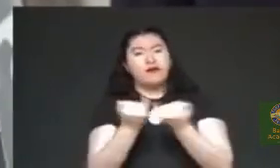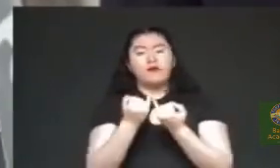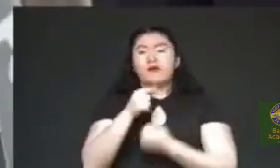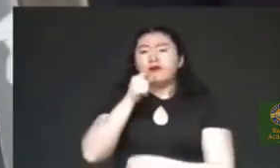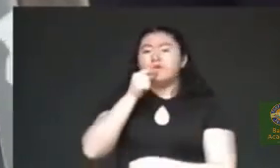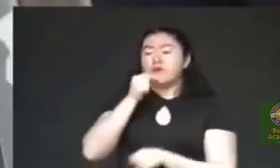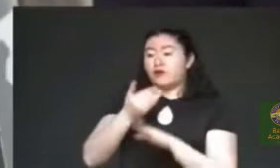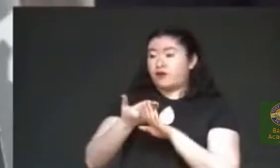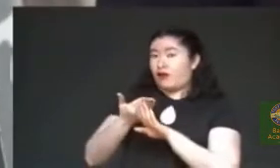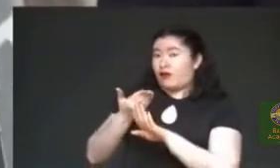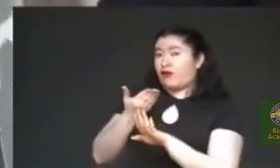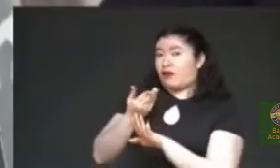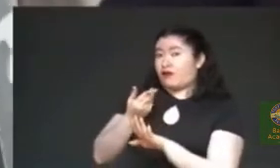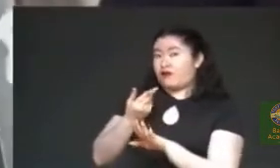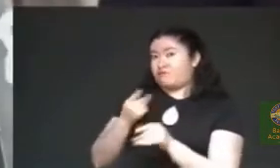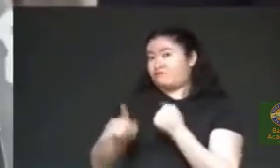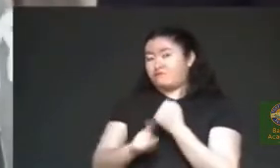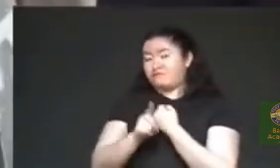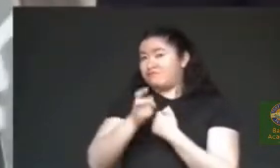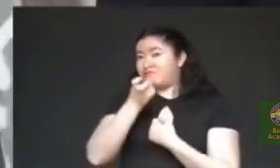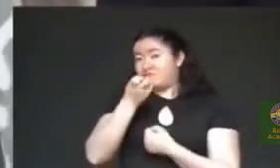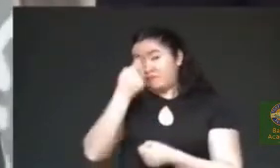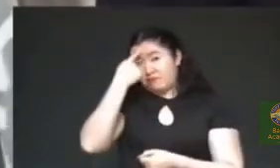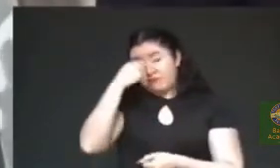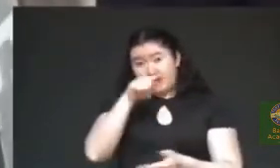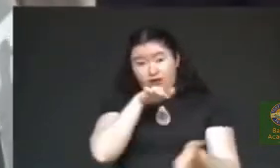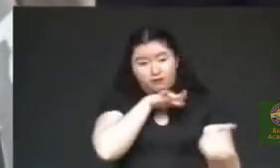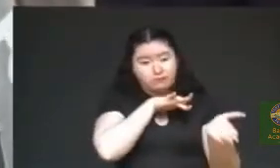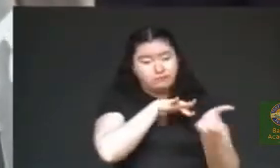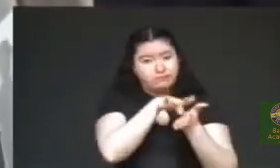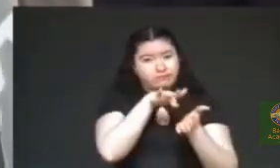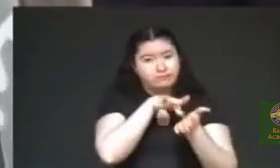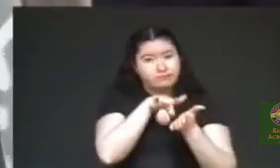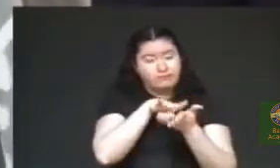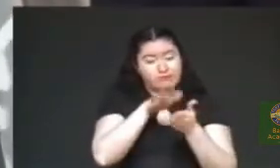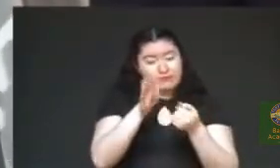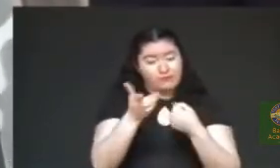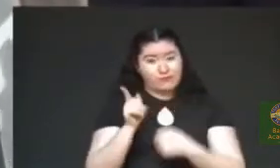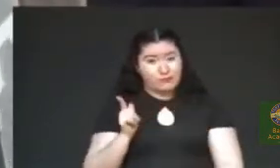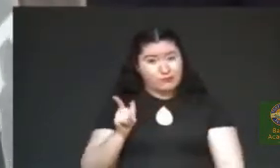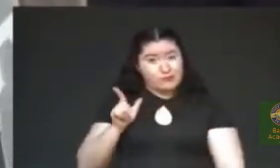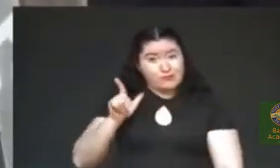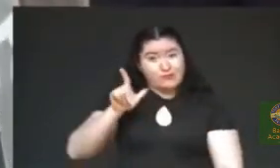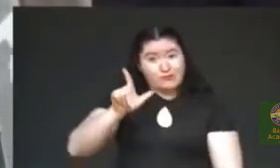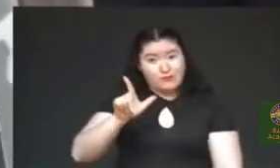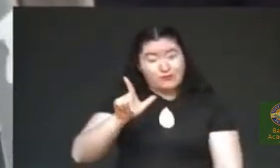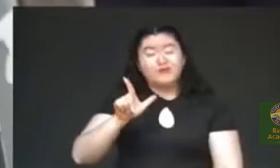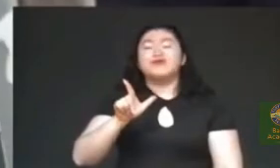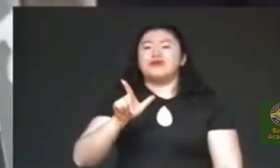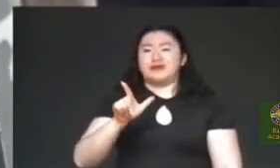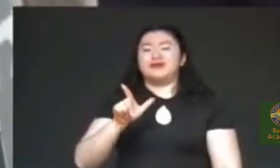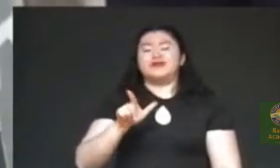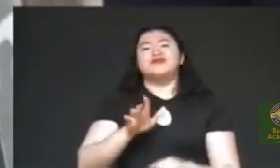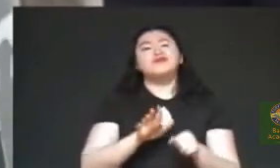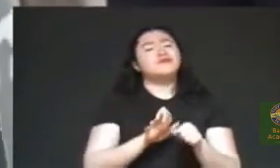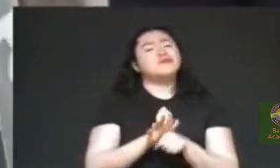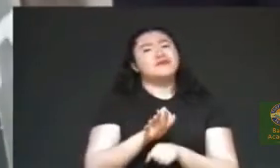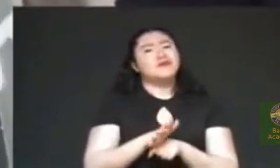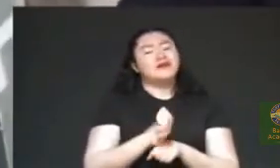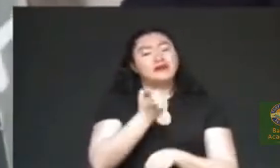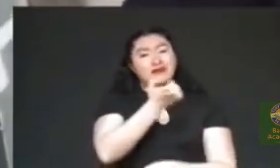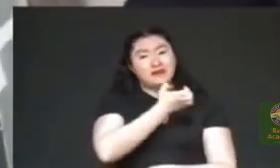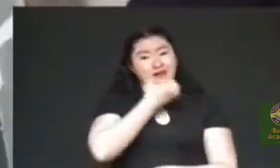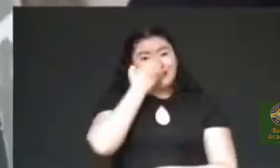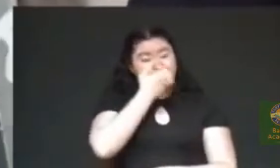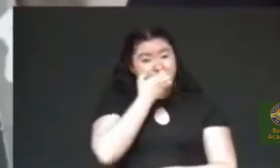Preventiva, para apoyar en el ingreso a clases del próximo lunes en escuelas públicas, también en escuelas privadas, pero